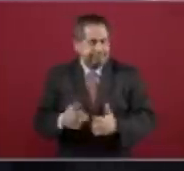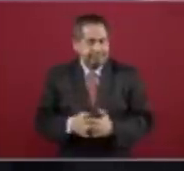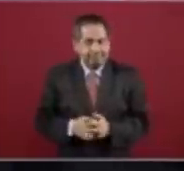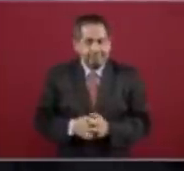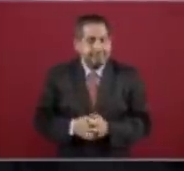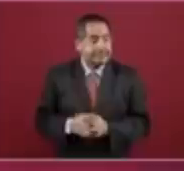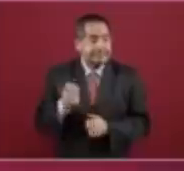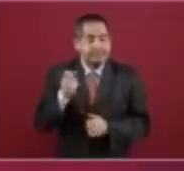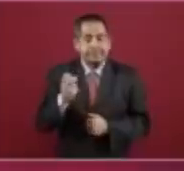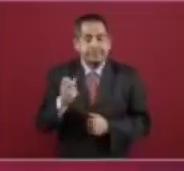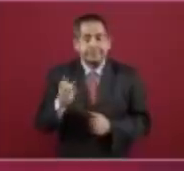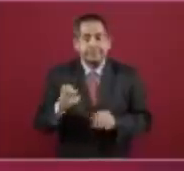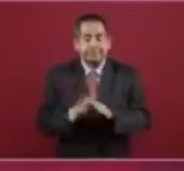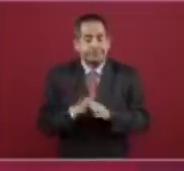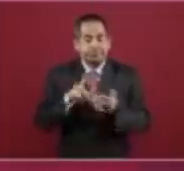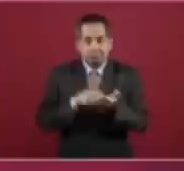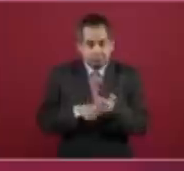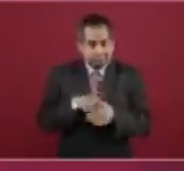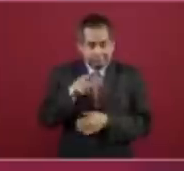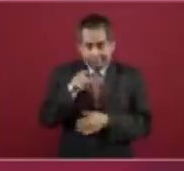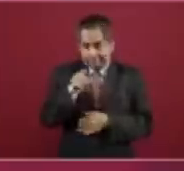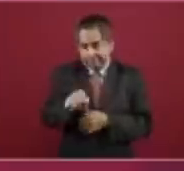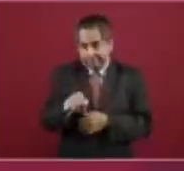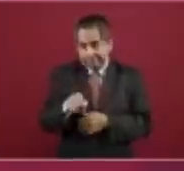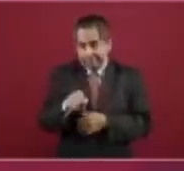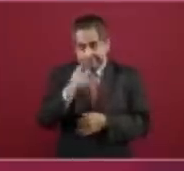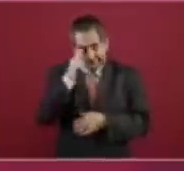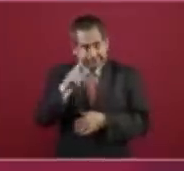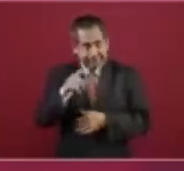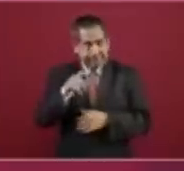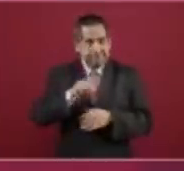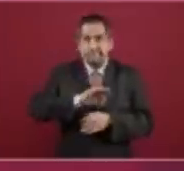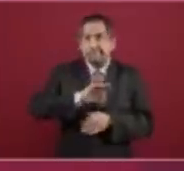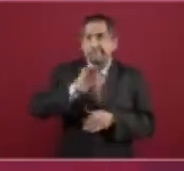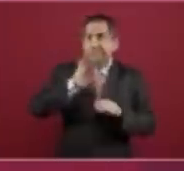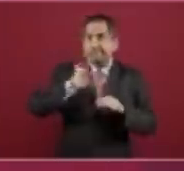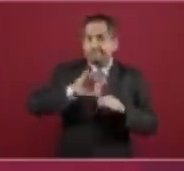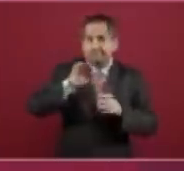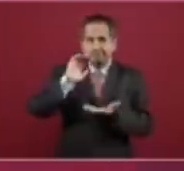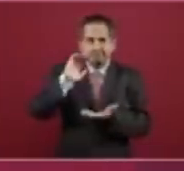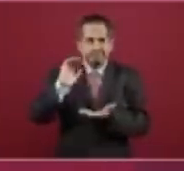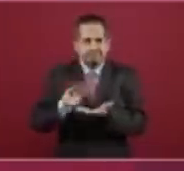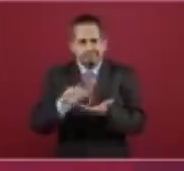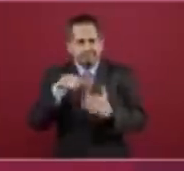esos son los datos. La inflación abajo.